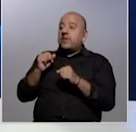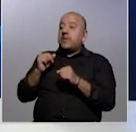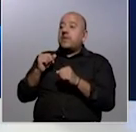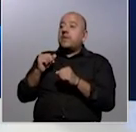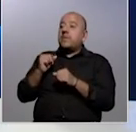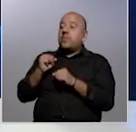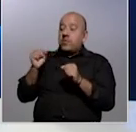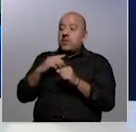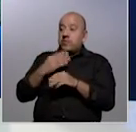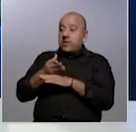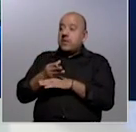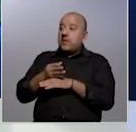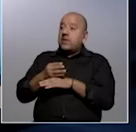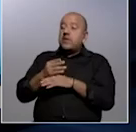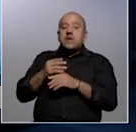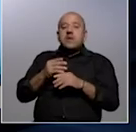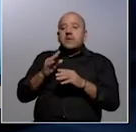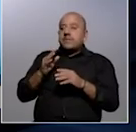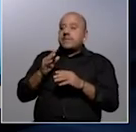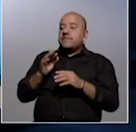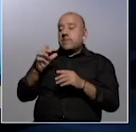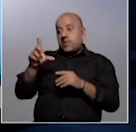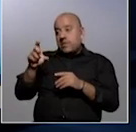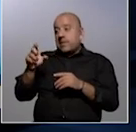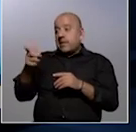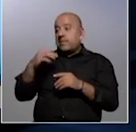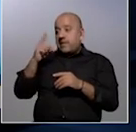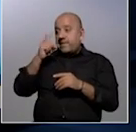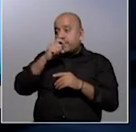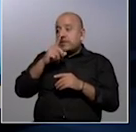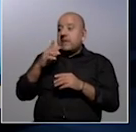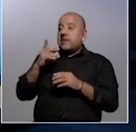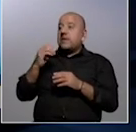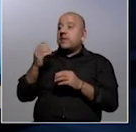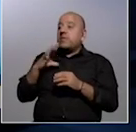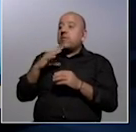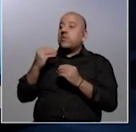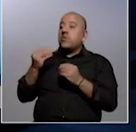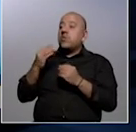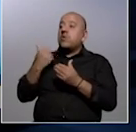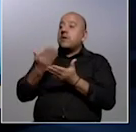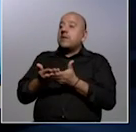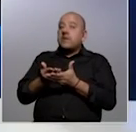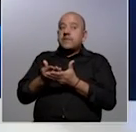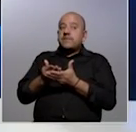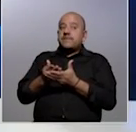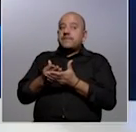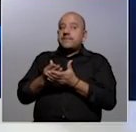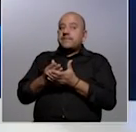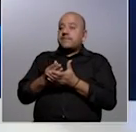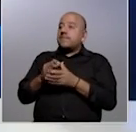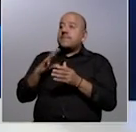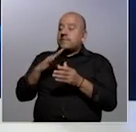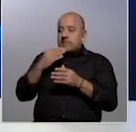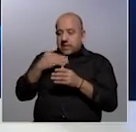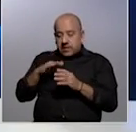puede pedir que vayamos mayor a usted obviamente es más difícil la porque si no no lo habríamos planteado como prioridad no quiero decir que que se